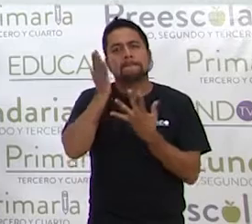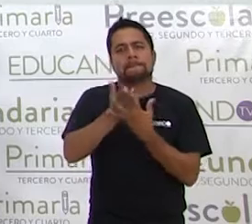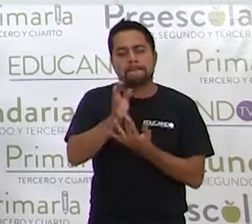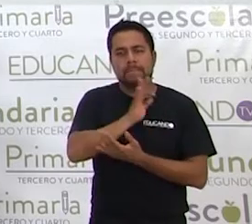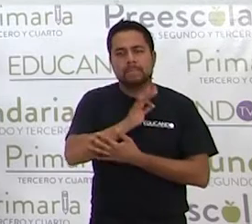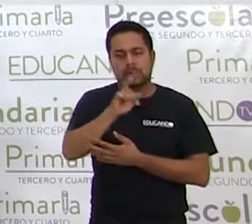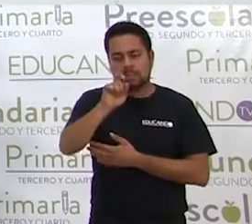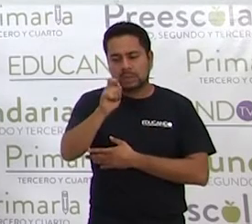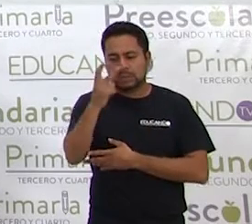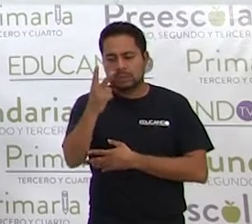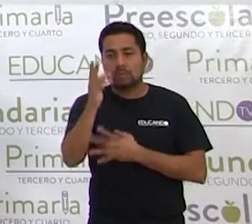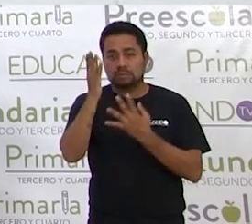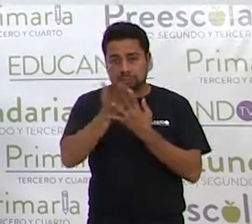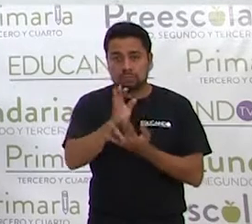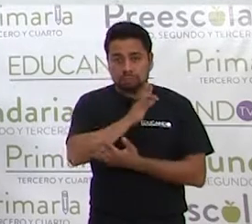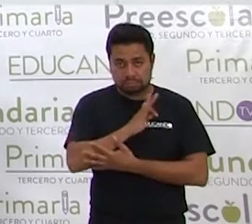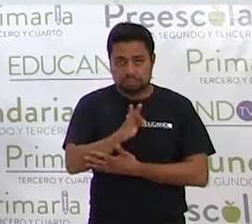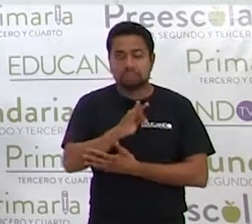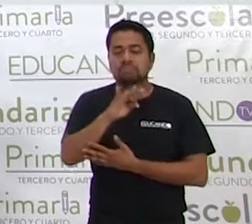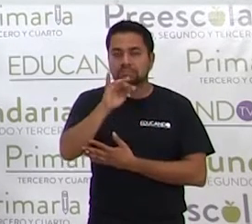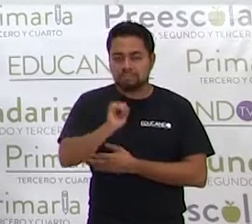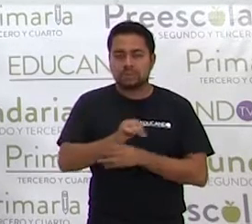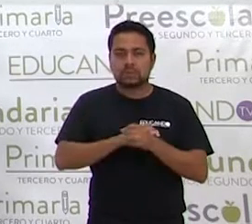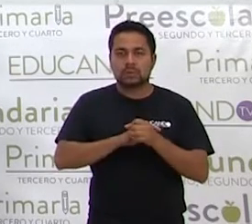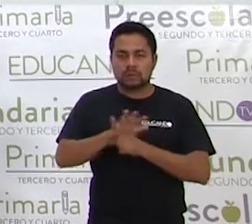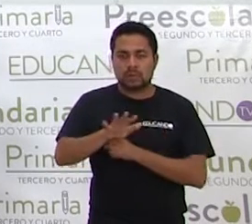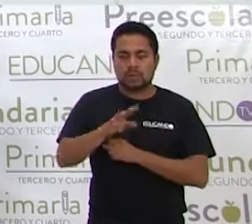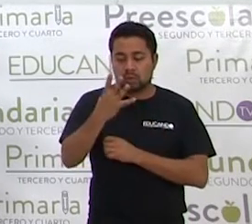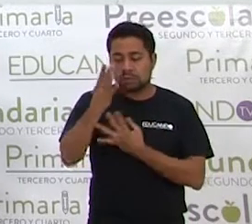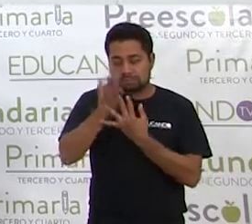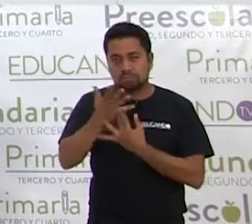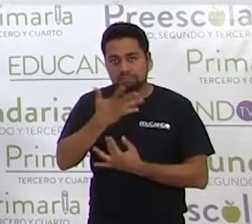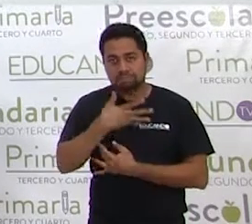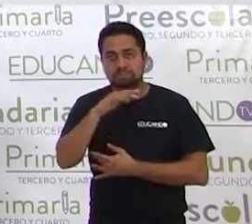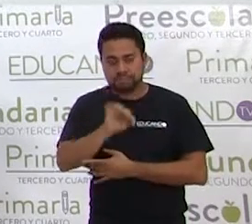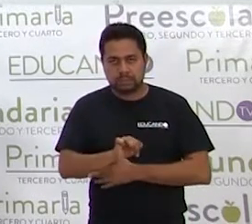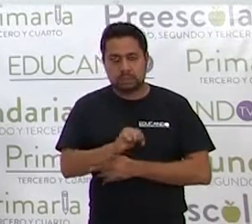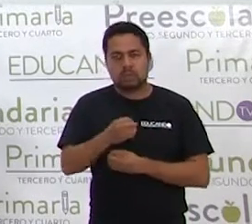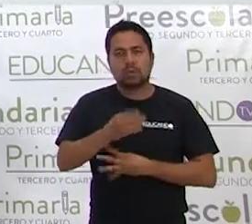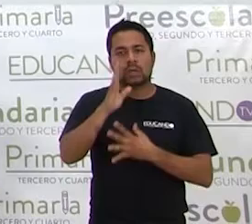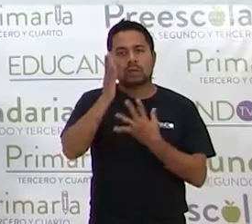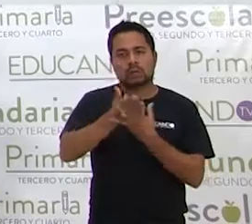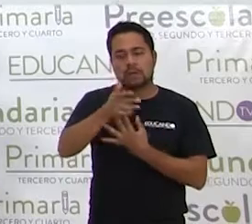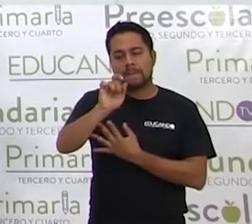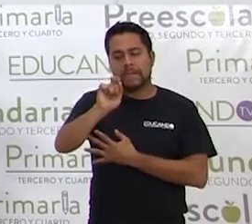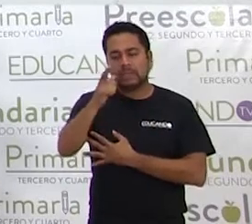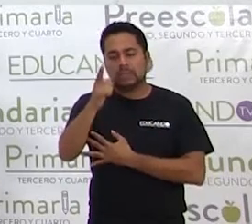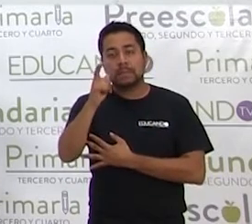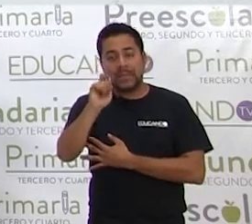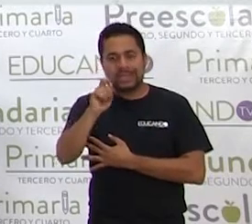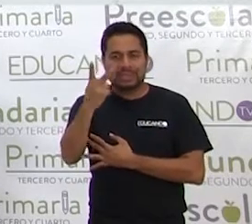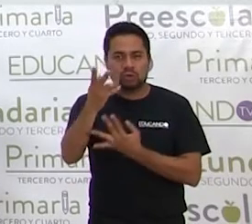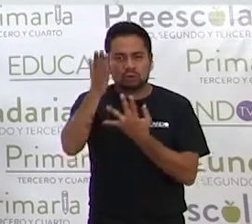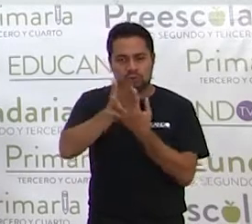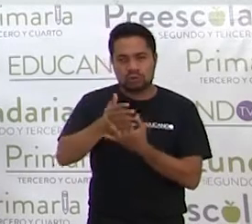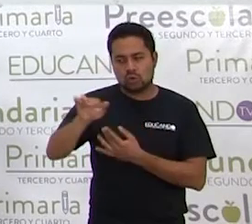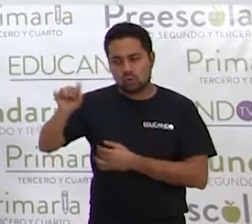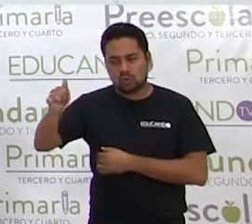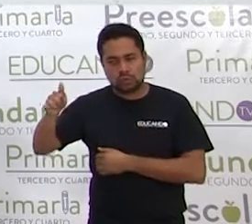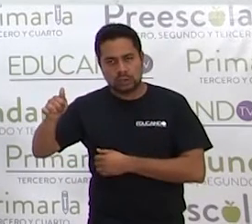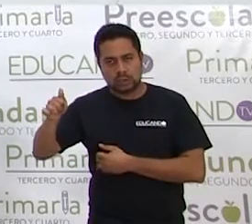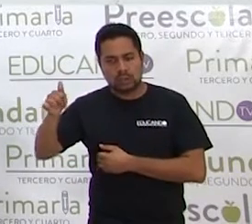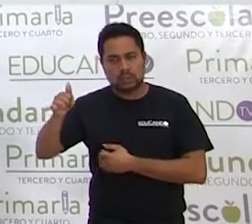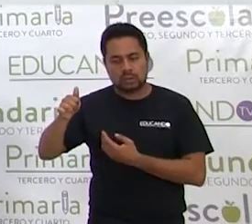22 tiene mitad si 4 tiene mitad sí cuánto es mitad de 22 11 y